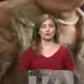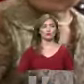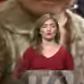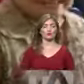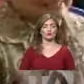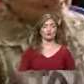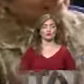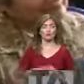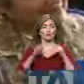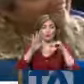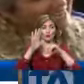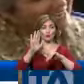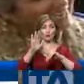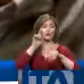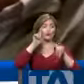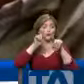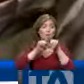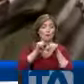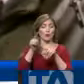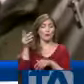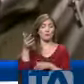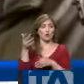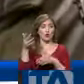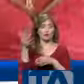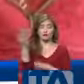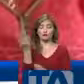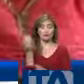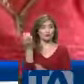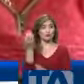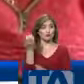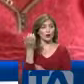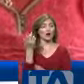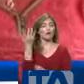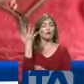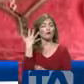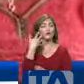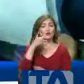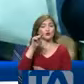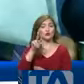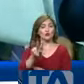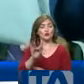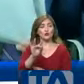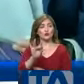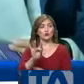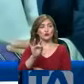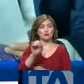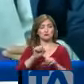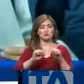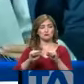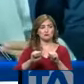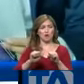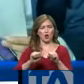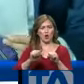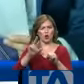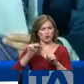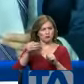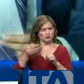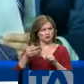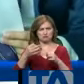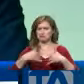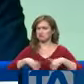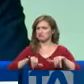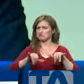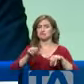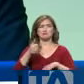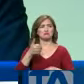en el compromiso suscrito con los maestros jubilados el 28 de mayo pasado no viven cumplimientos asegura el ministro de economía y finanzas richard